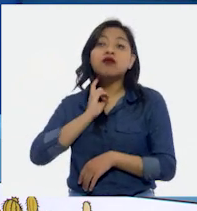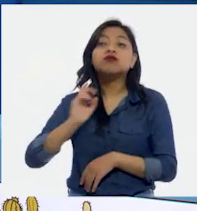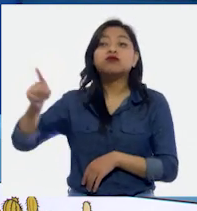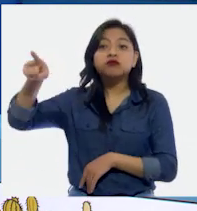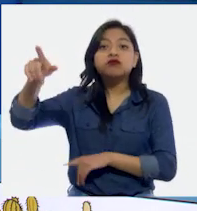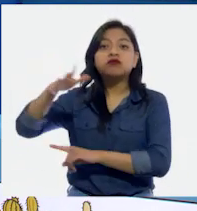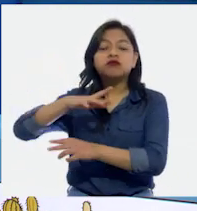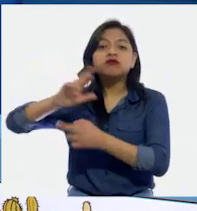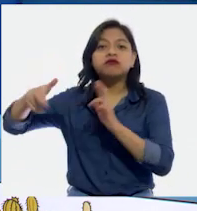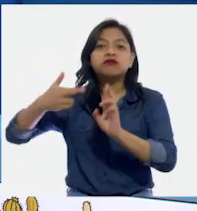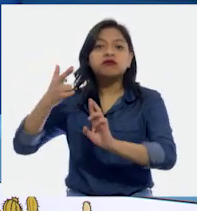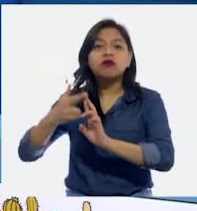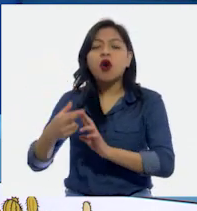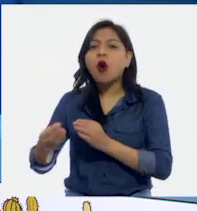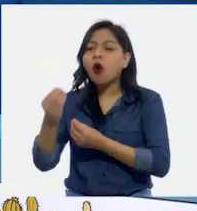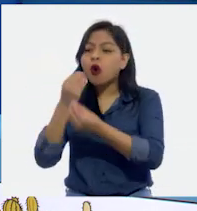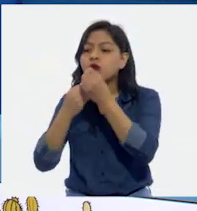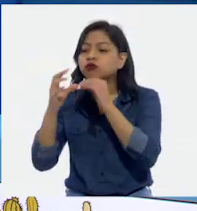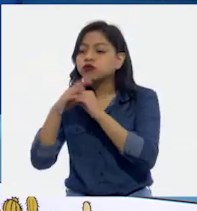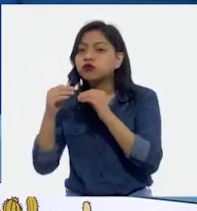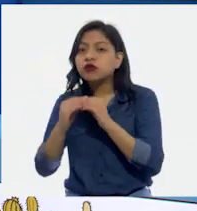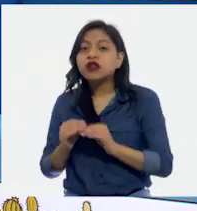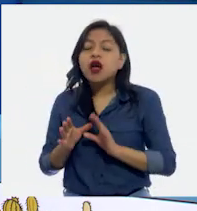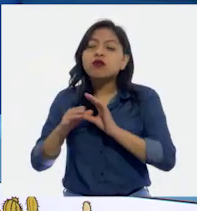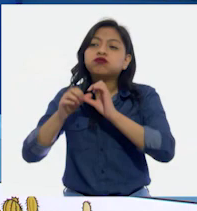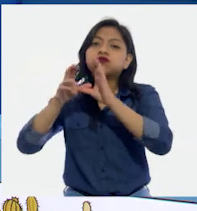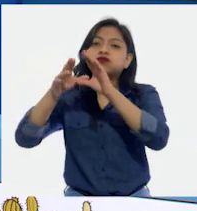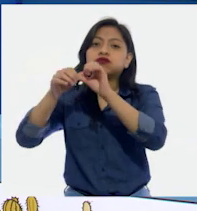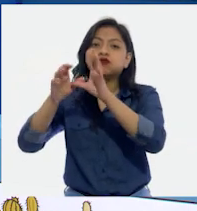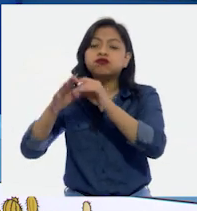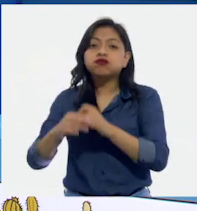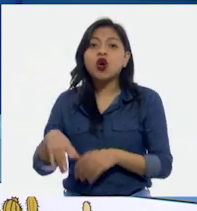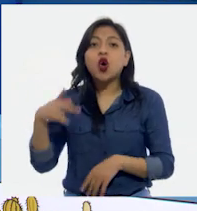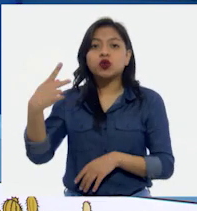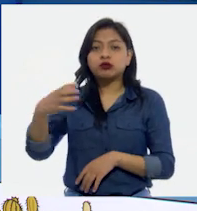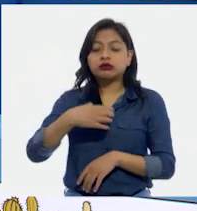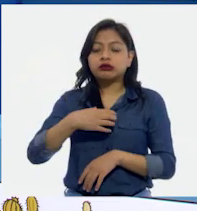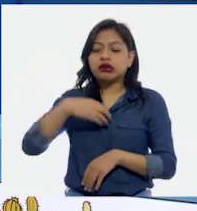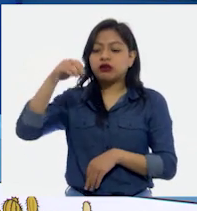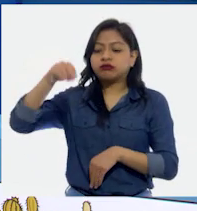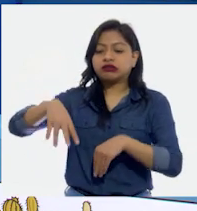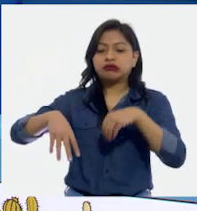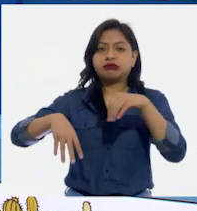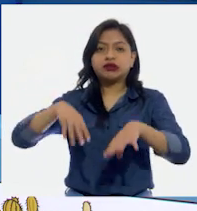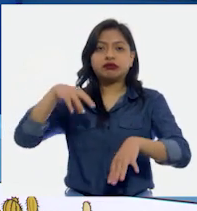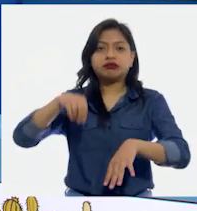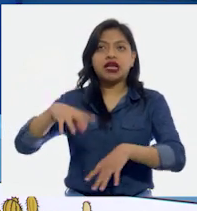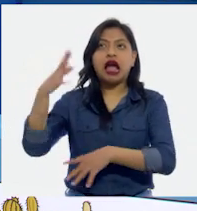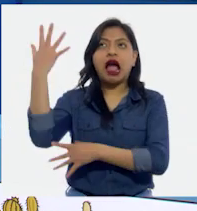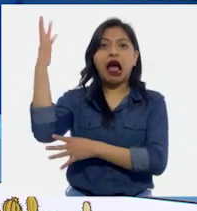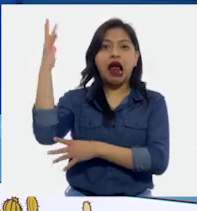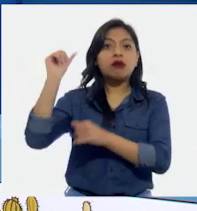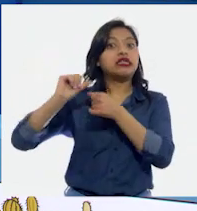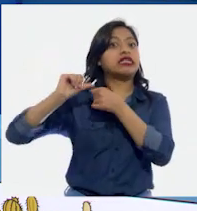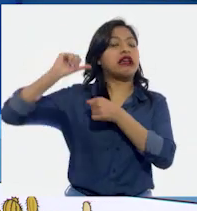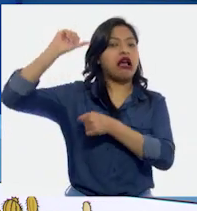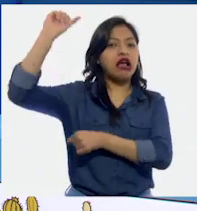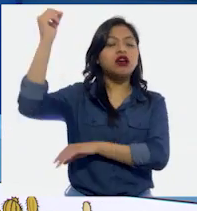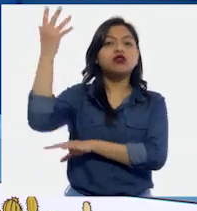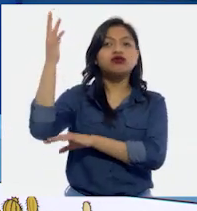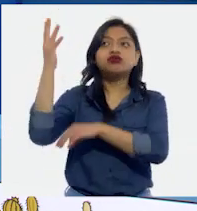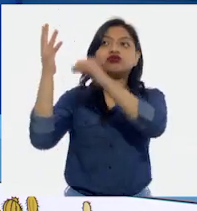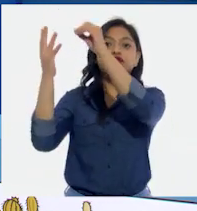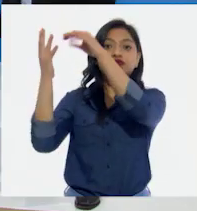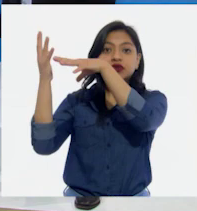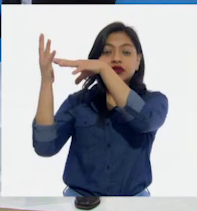comen unos frutos y cuando van volando, dejan caer su excremento en las ramas de unos árboles que son muy altos. De